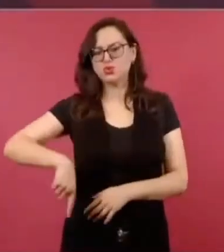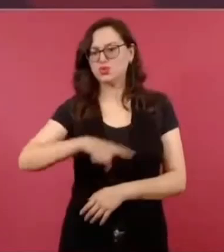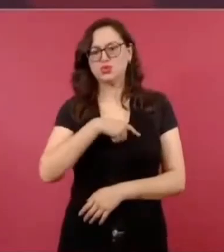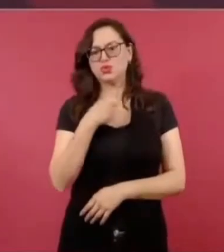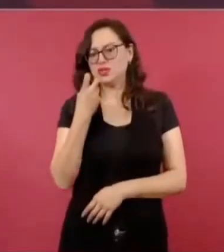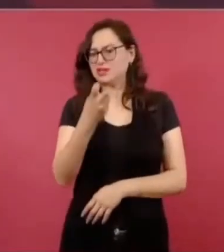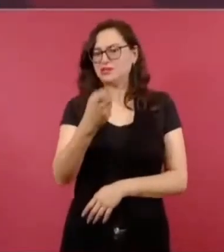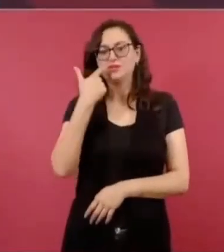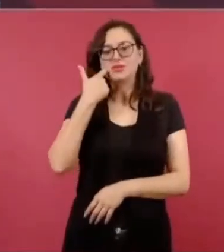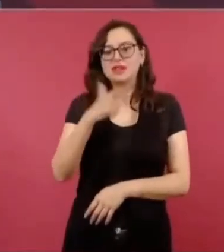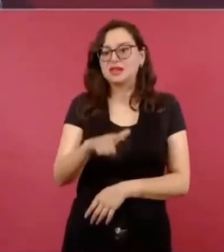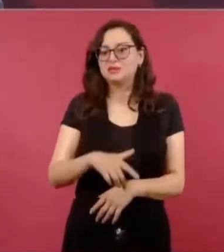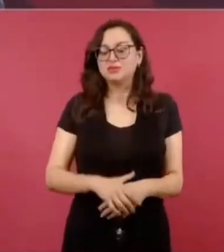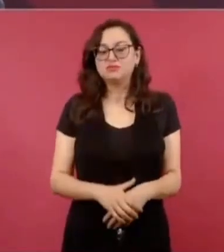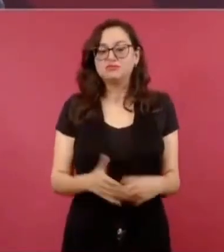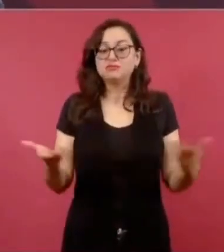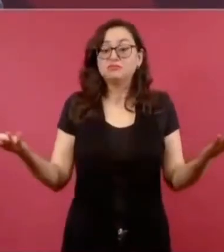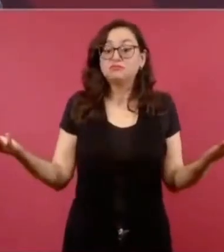negociación?